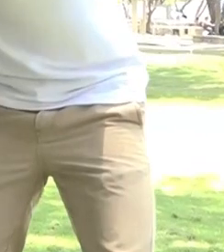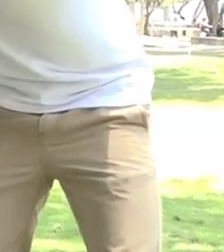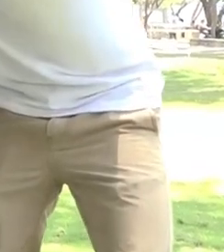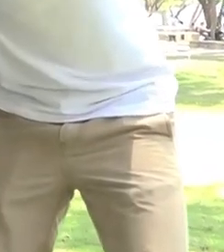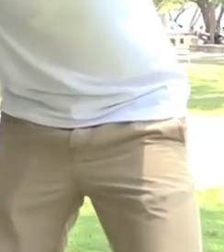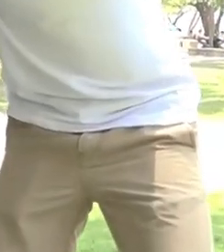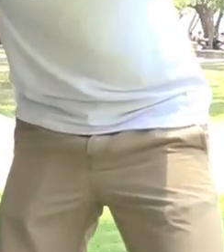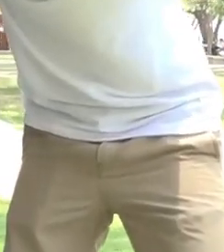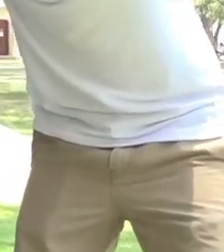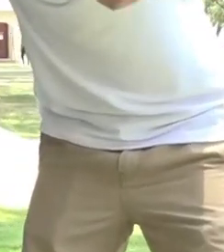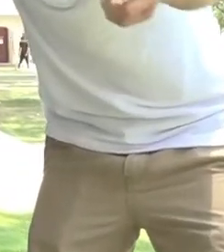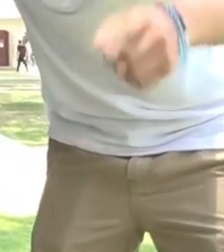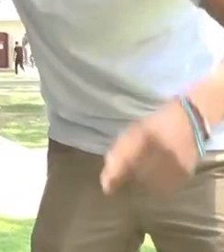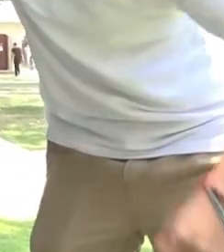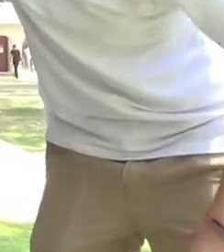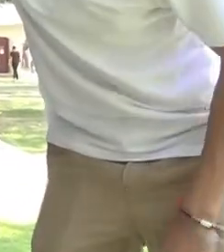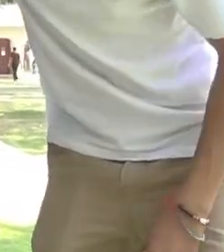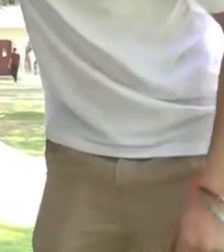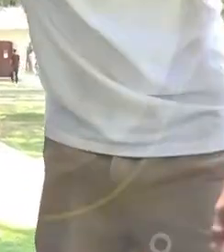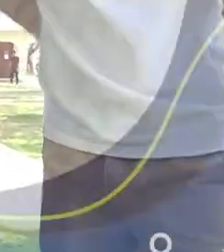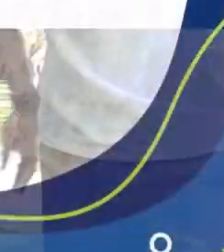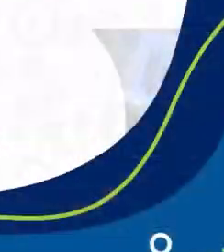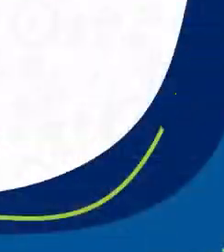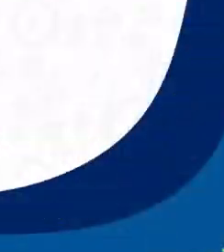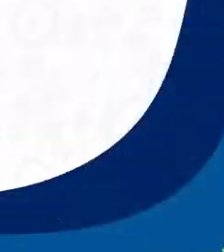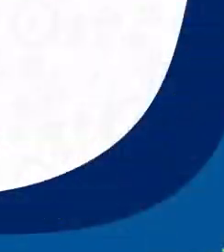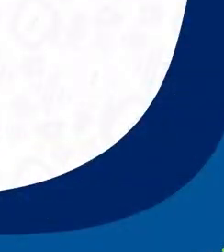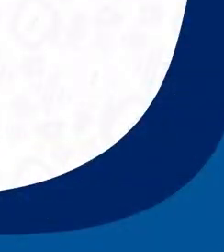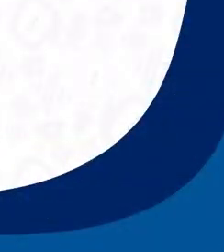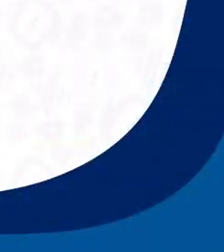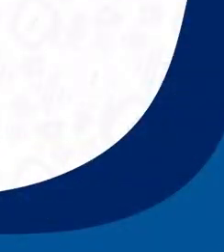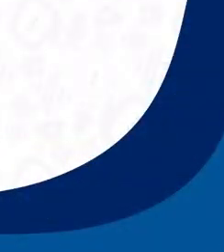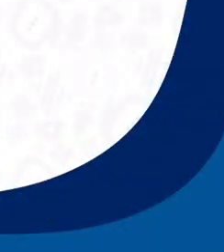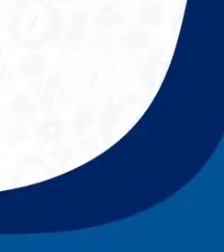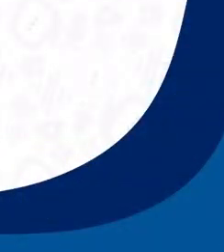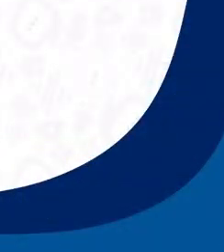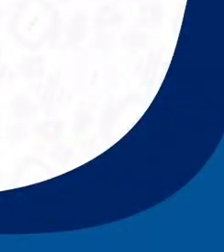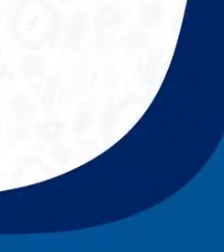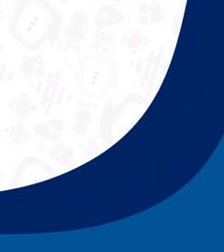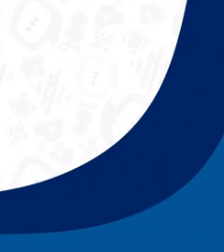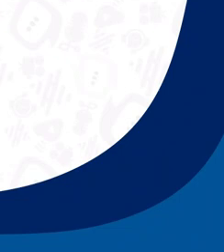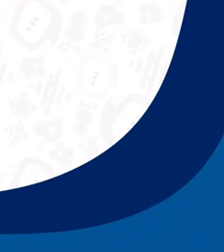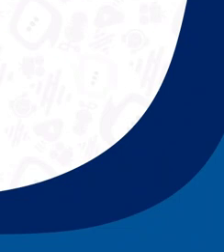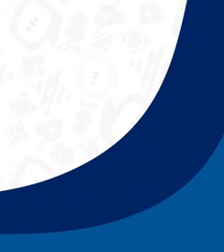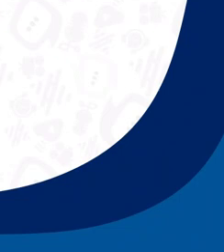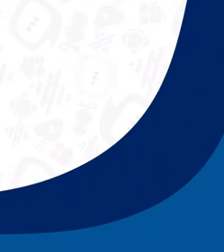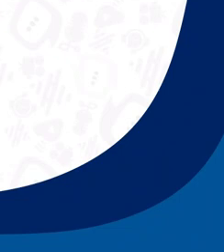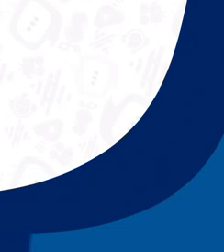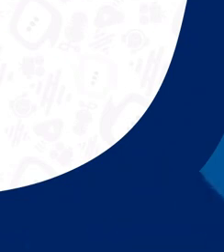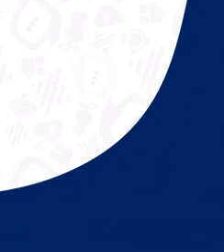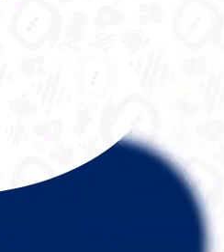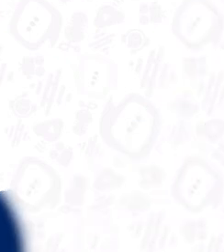¡Nosotros somos Consejeros Unimagdalena! Aún más incluyente e innovadora.